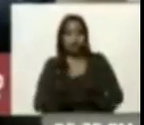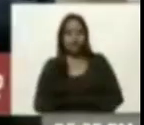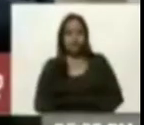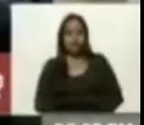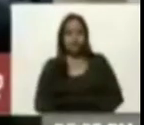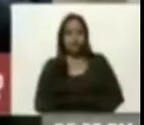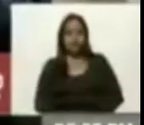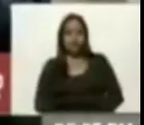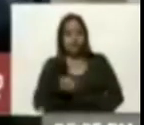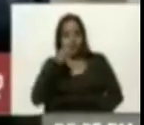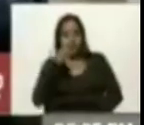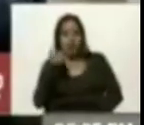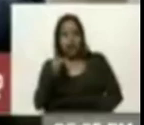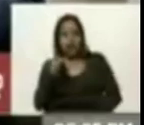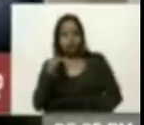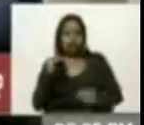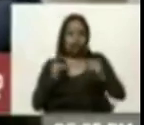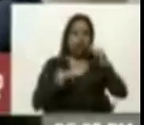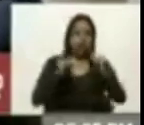hemos medido estados,